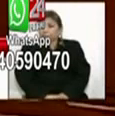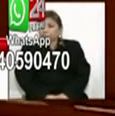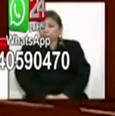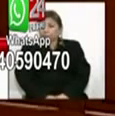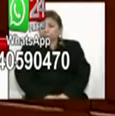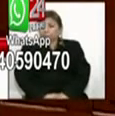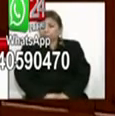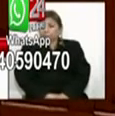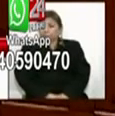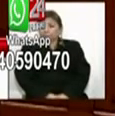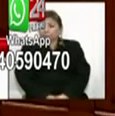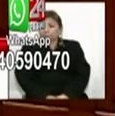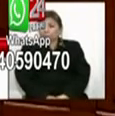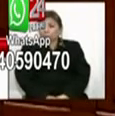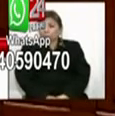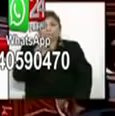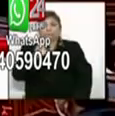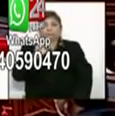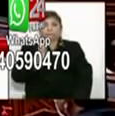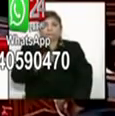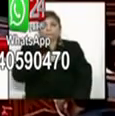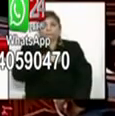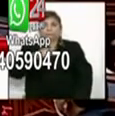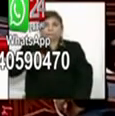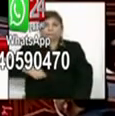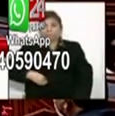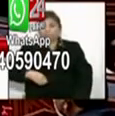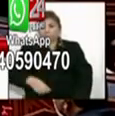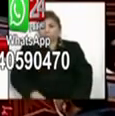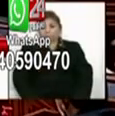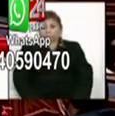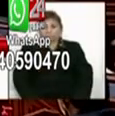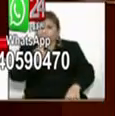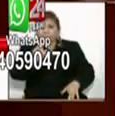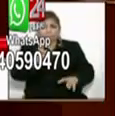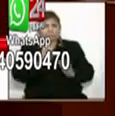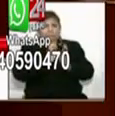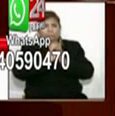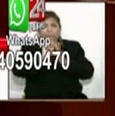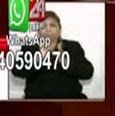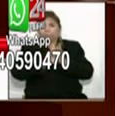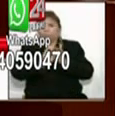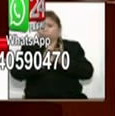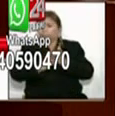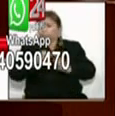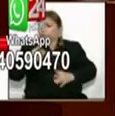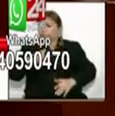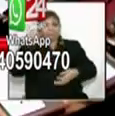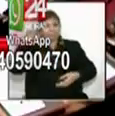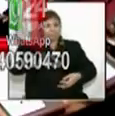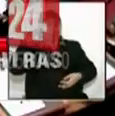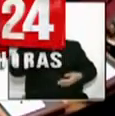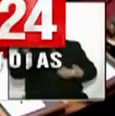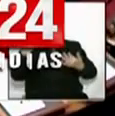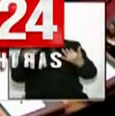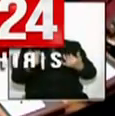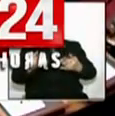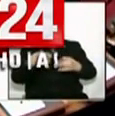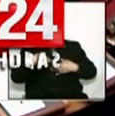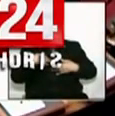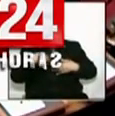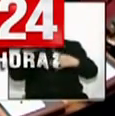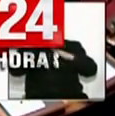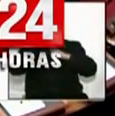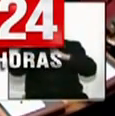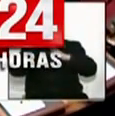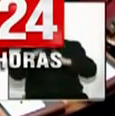al de Cateriano, Walter Martos solicitó la confianza al Parlamento, centrándose en las problemáticas de la pandemia y en las medidas para evitar